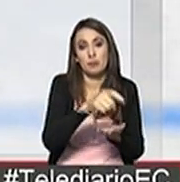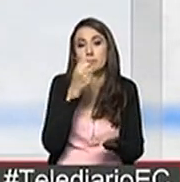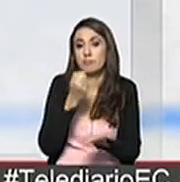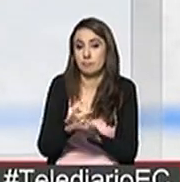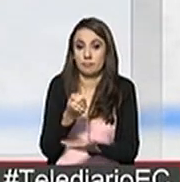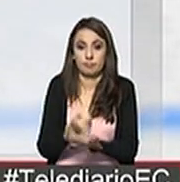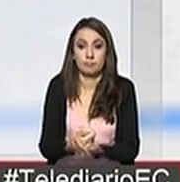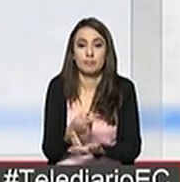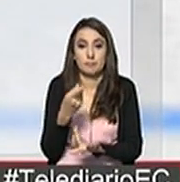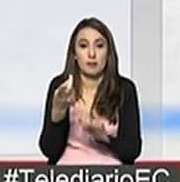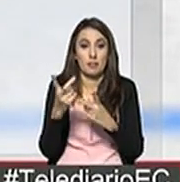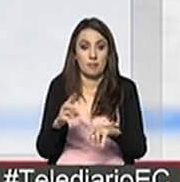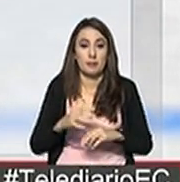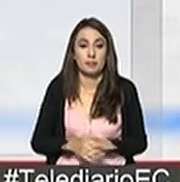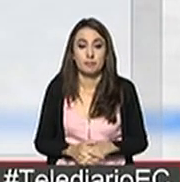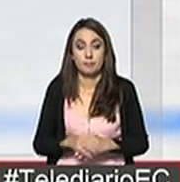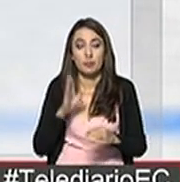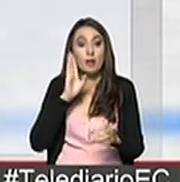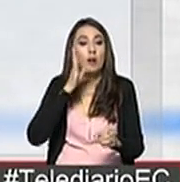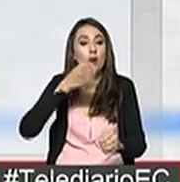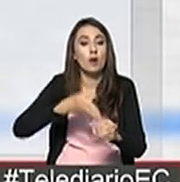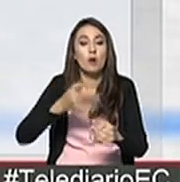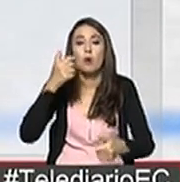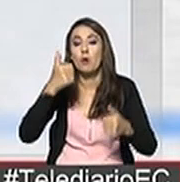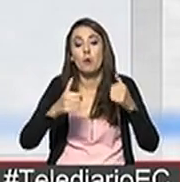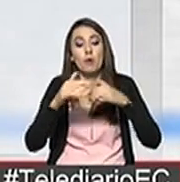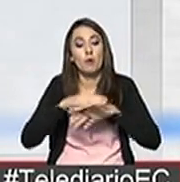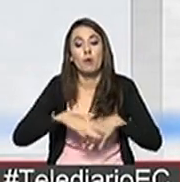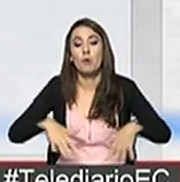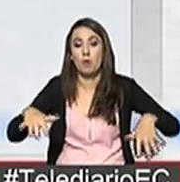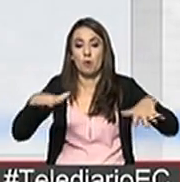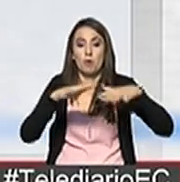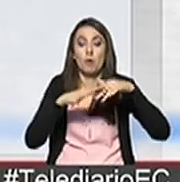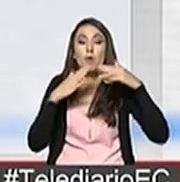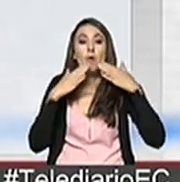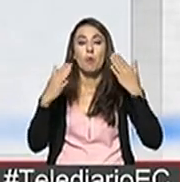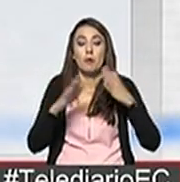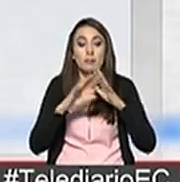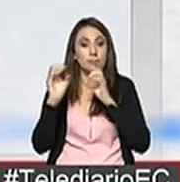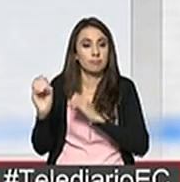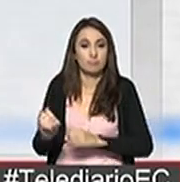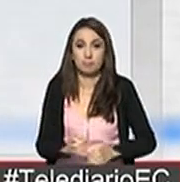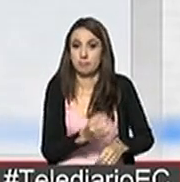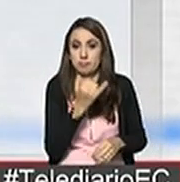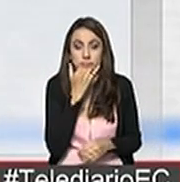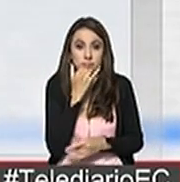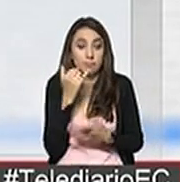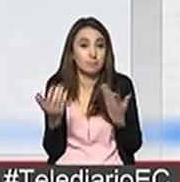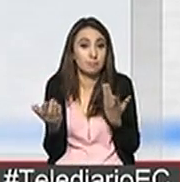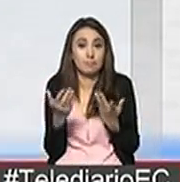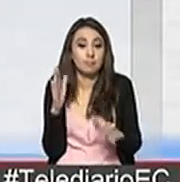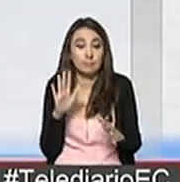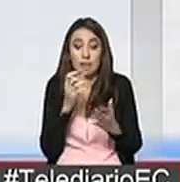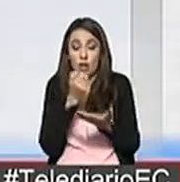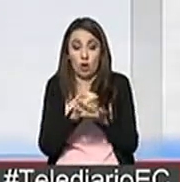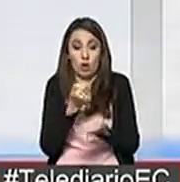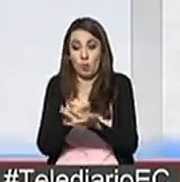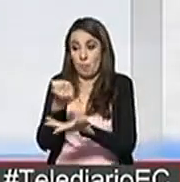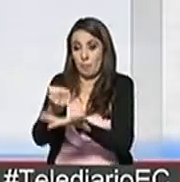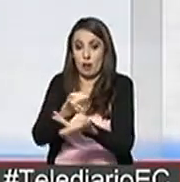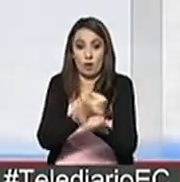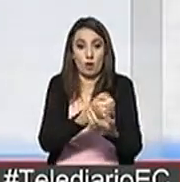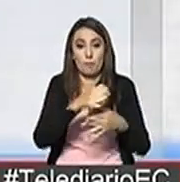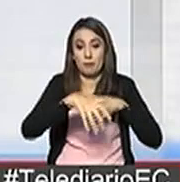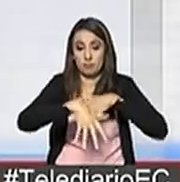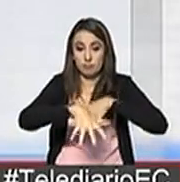de personal, con la finalidad de realizar actos tendientes a subvertir el orden y compra de otros elementos que sirvieron en la